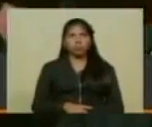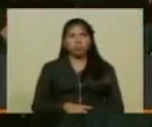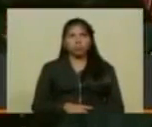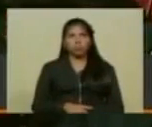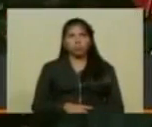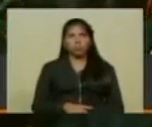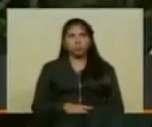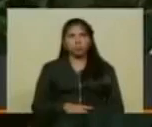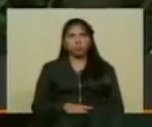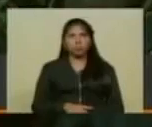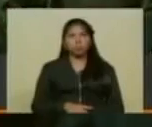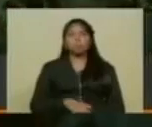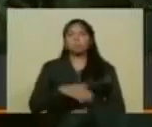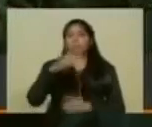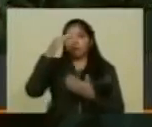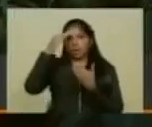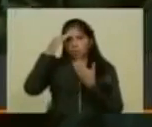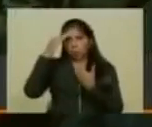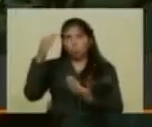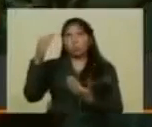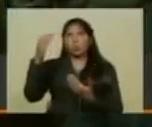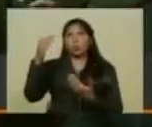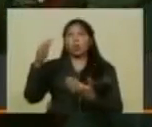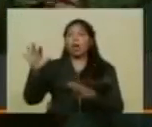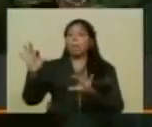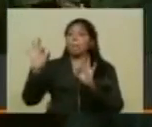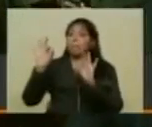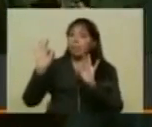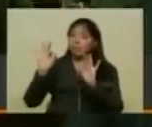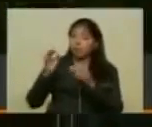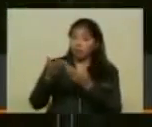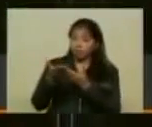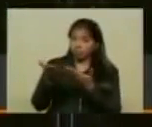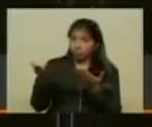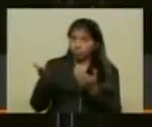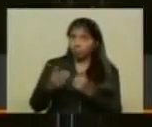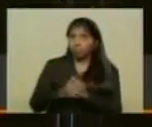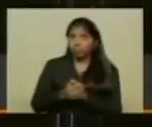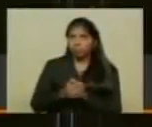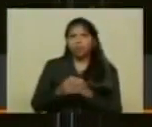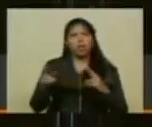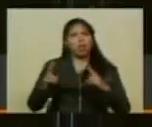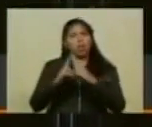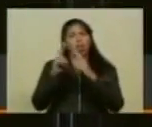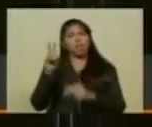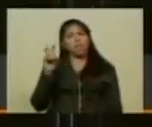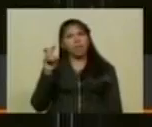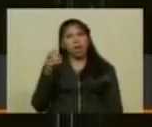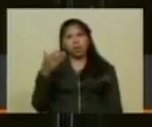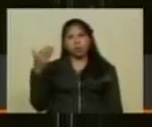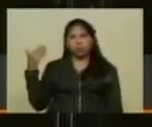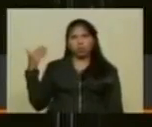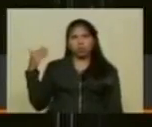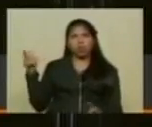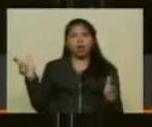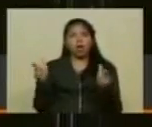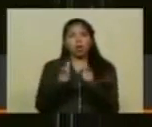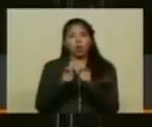Igualmente, saludo de manera muy especial, nuevamente nos vimos el viernes en una reunión de